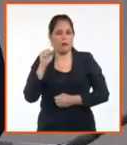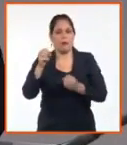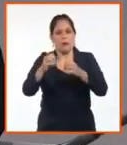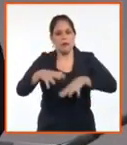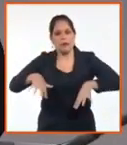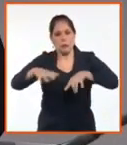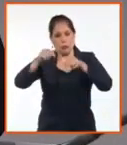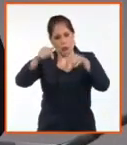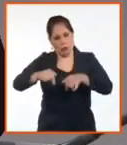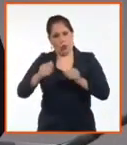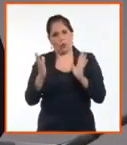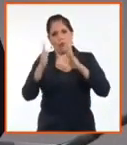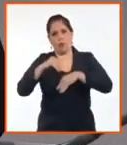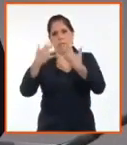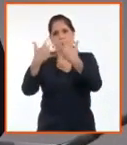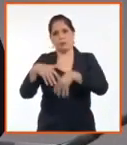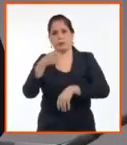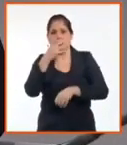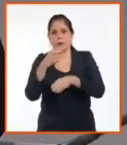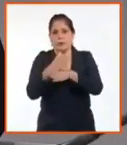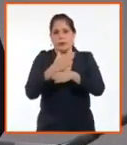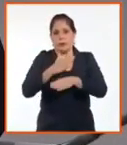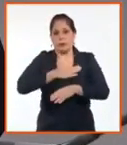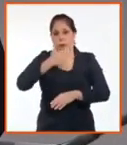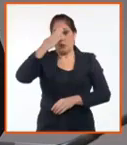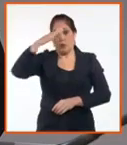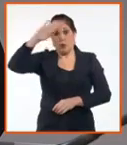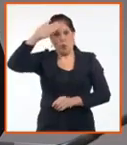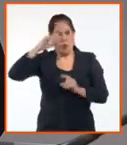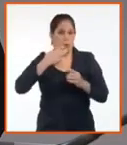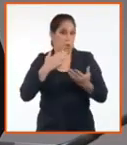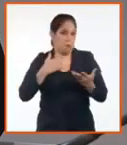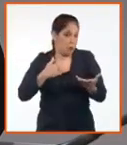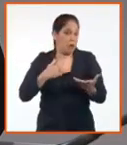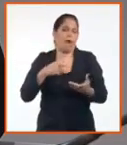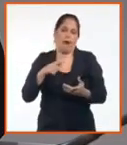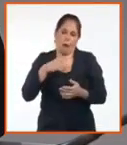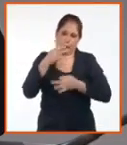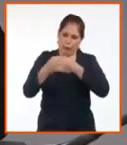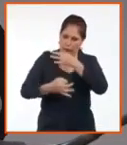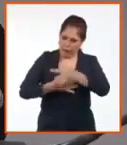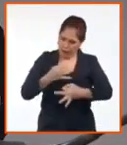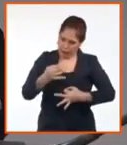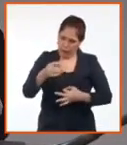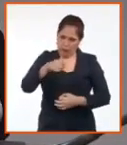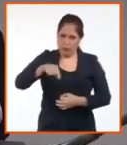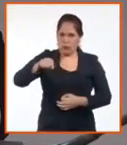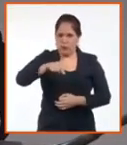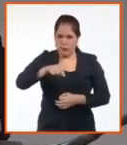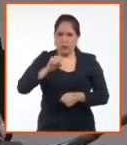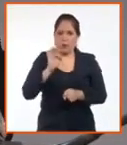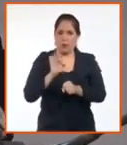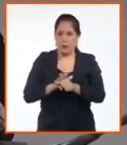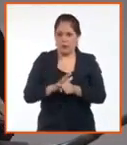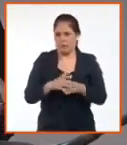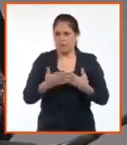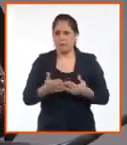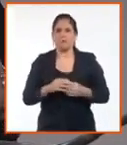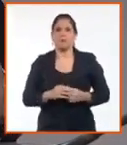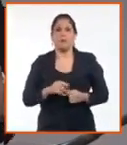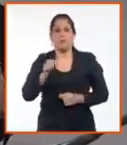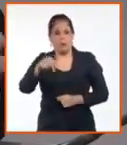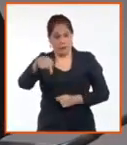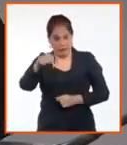tenemos con los medicamentos yo quisiera explicar inicialmente que existe o no